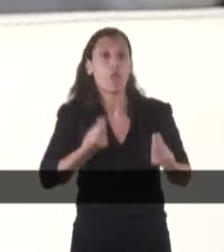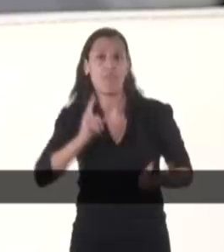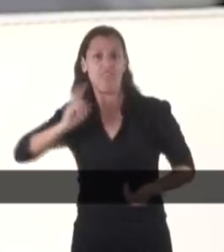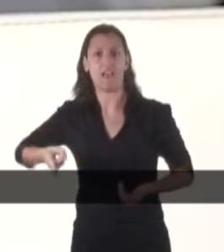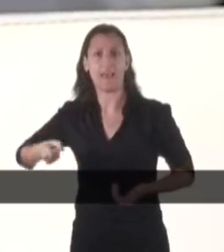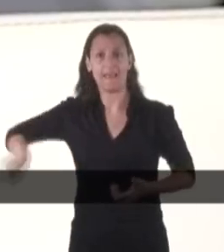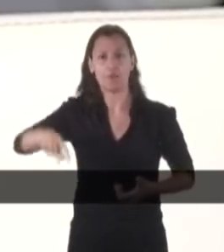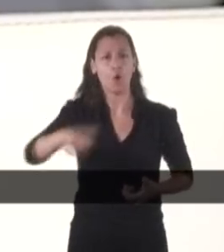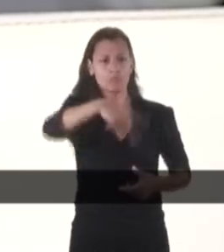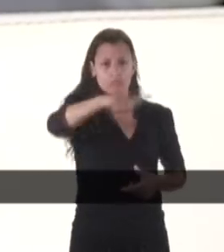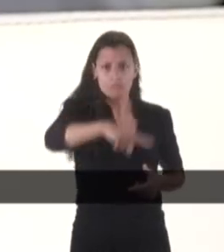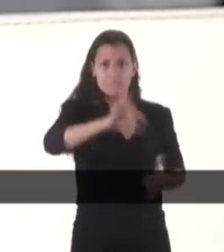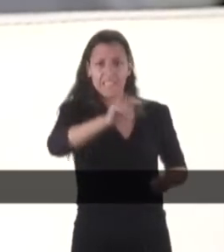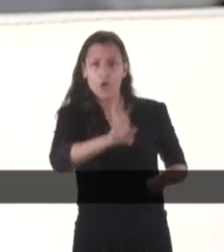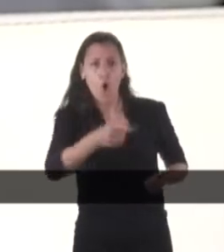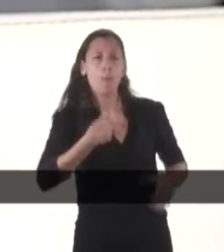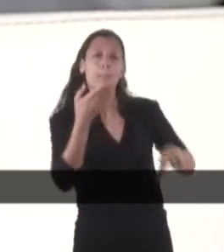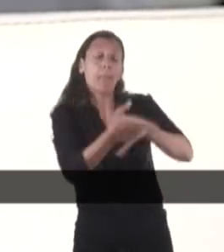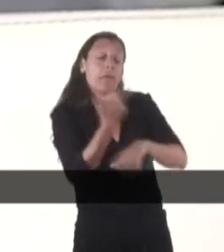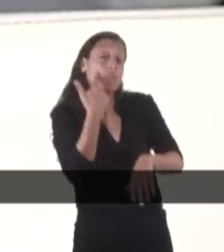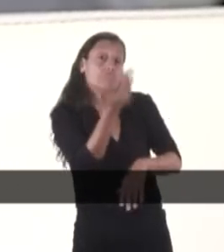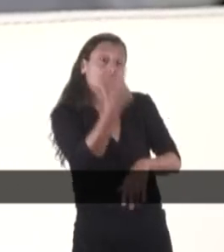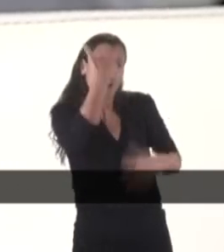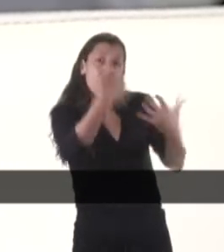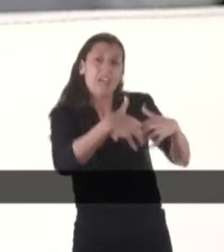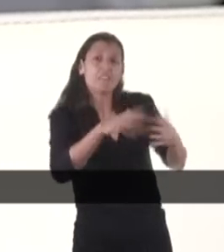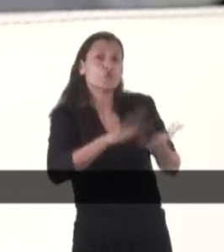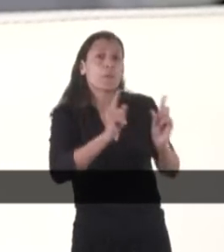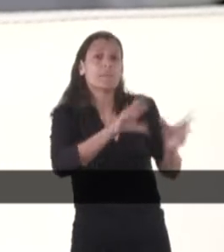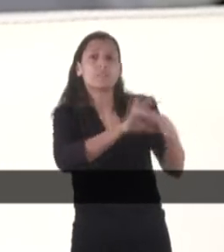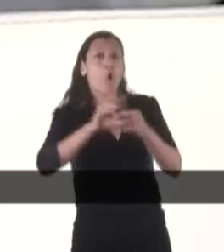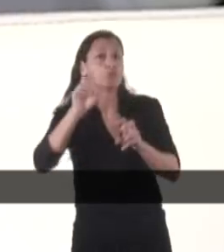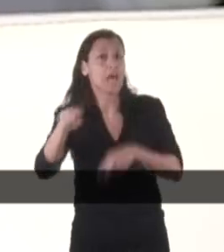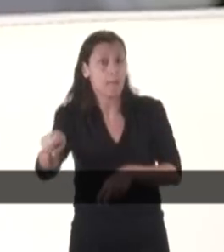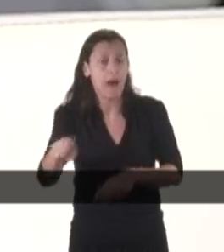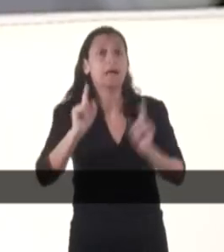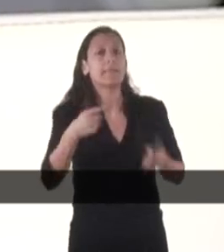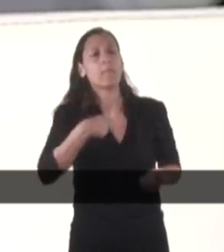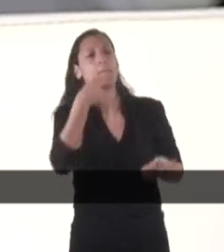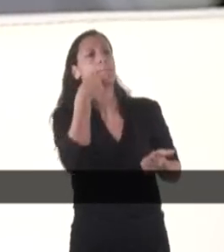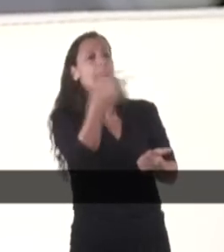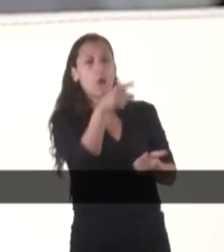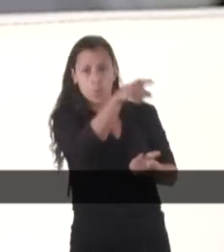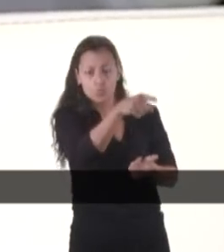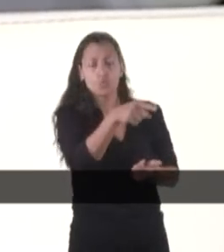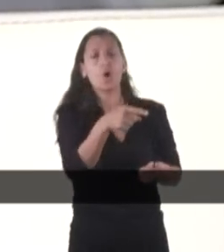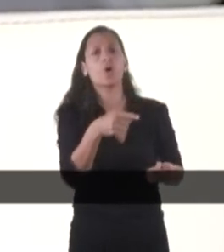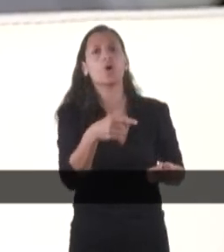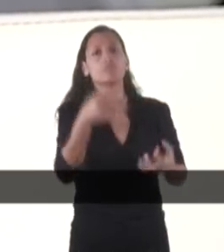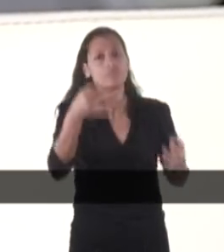No sé si está analizando, quería consultarte o pedirte una reflexión al respecto de esto y preguntarte puntualmente